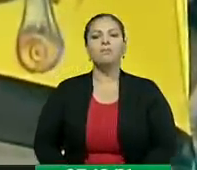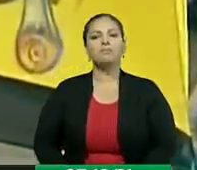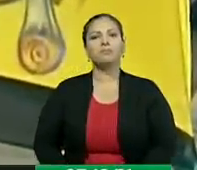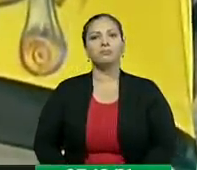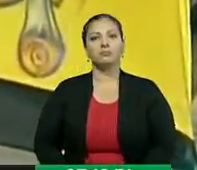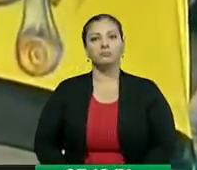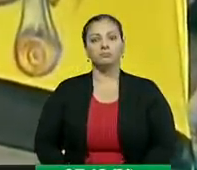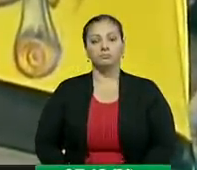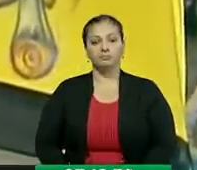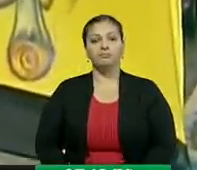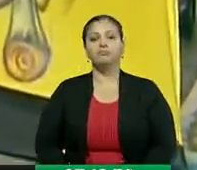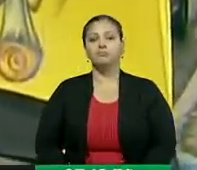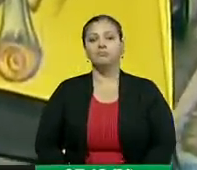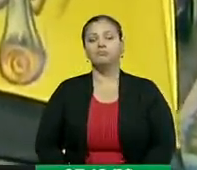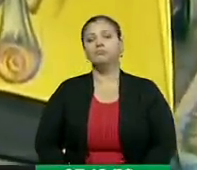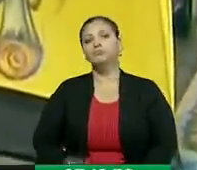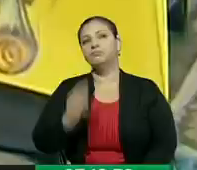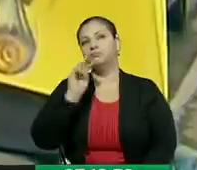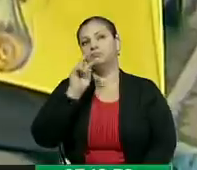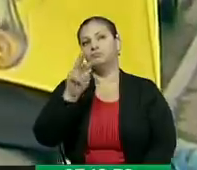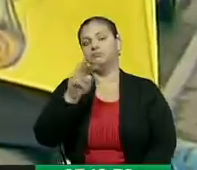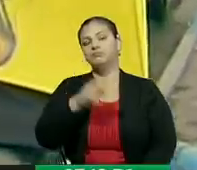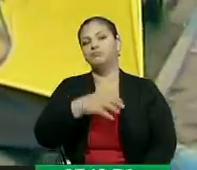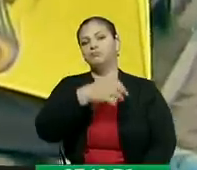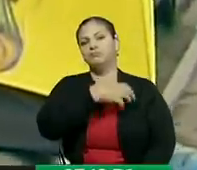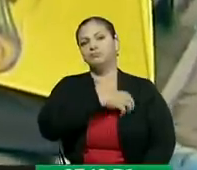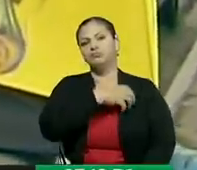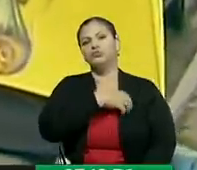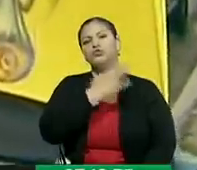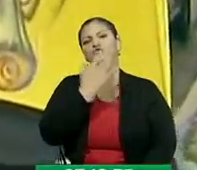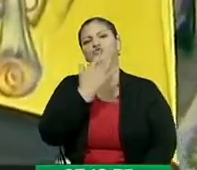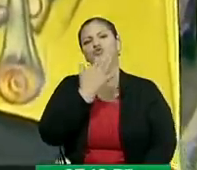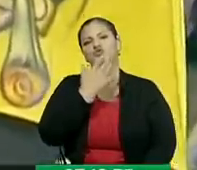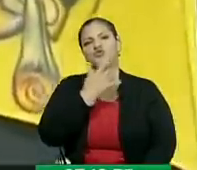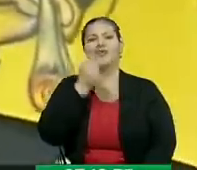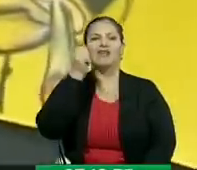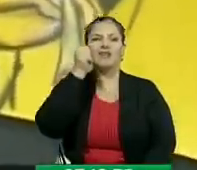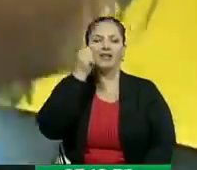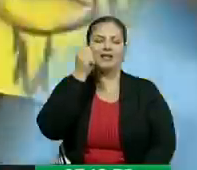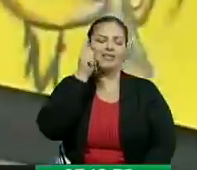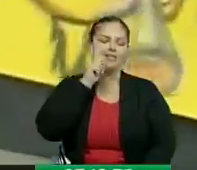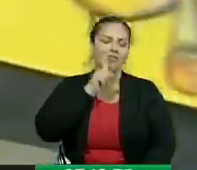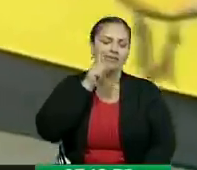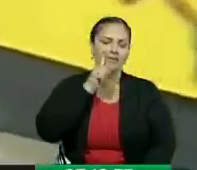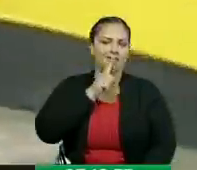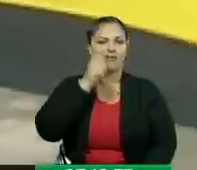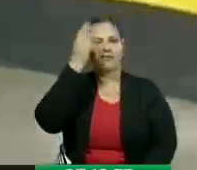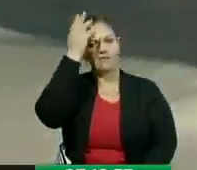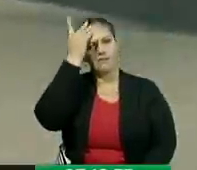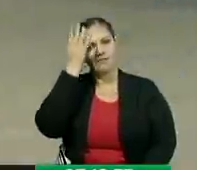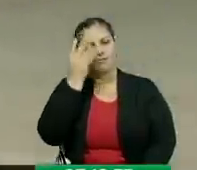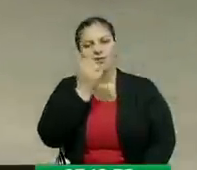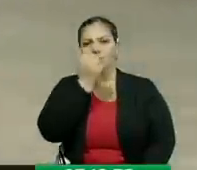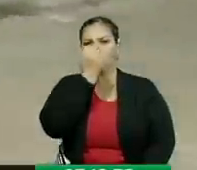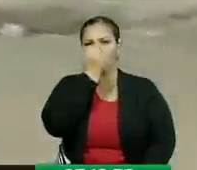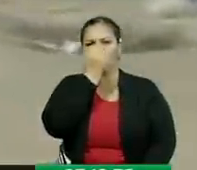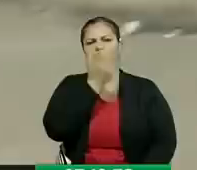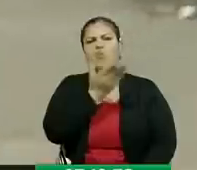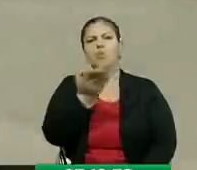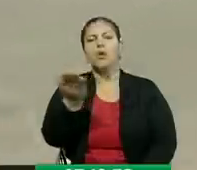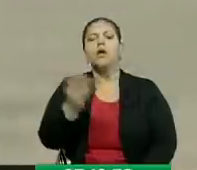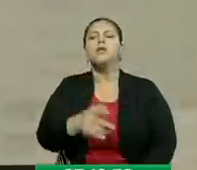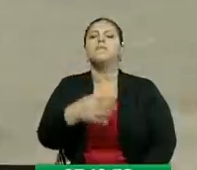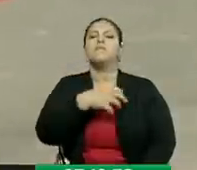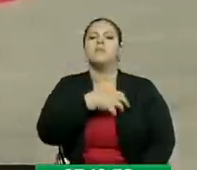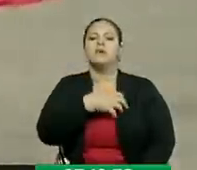identifica con los colores de este equipo. De esta forma es como ellos han decidido recibir a uno de los cuerpos, a uno de los